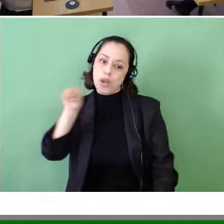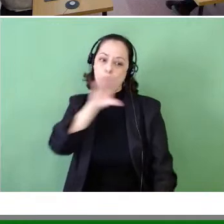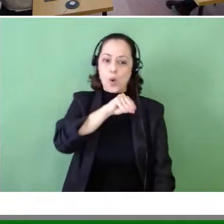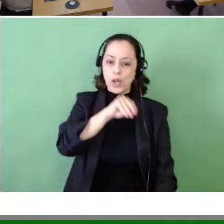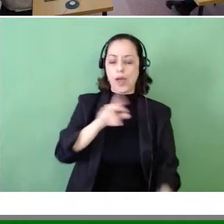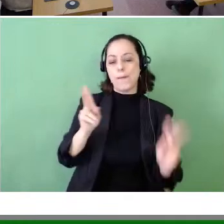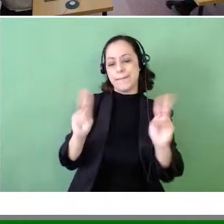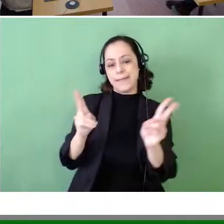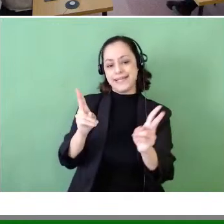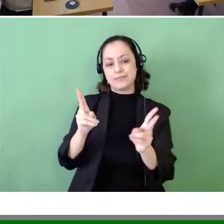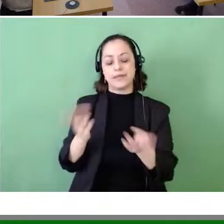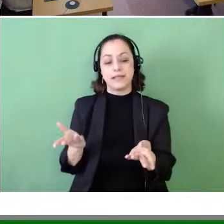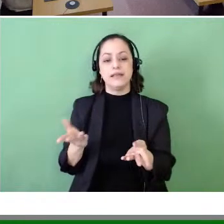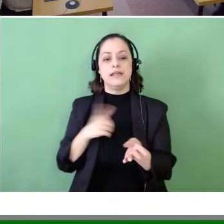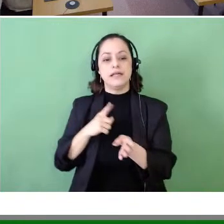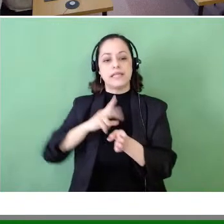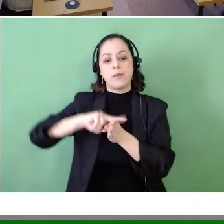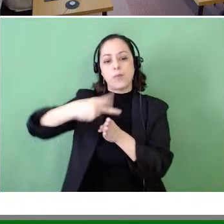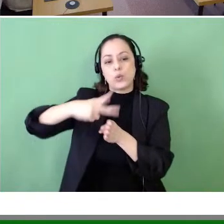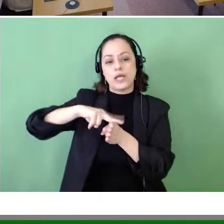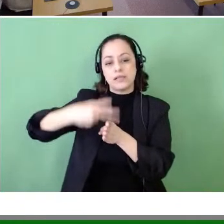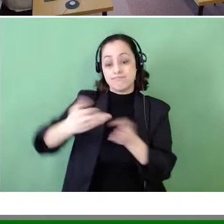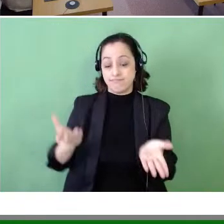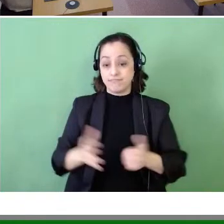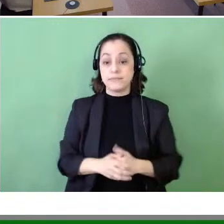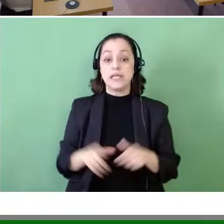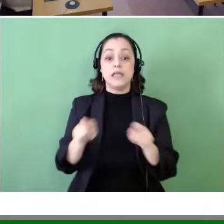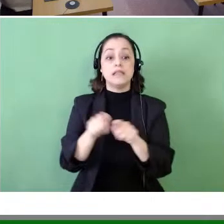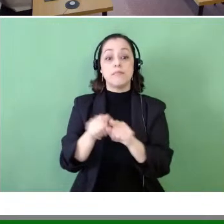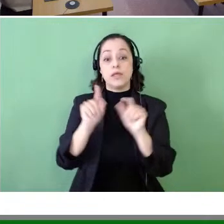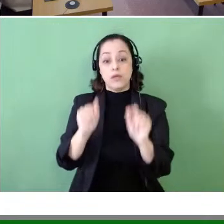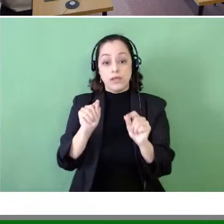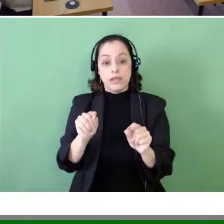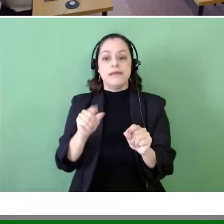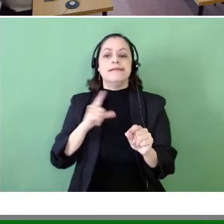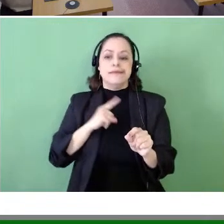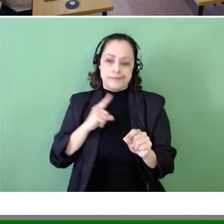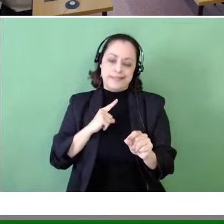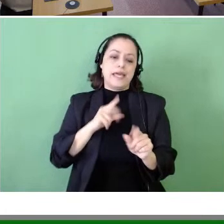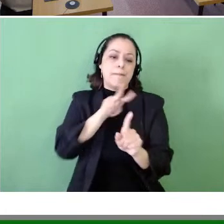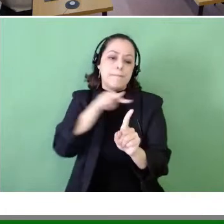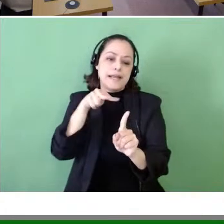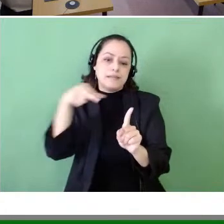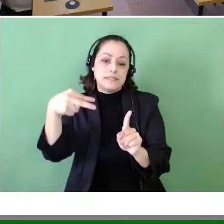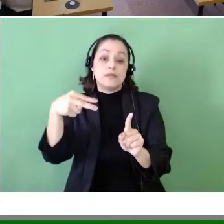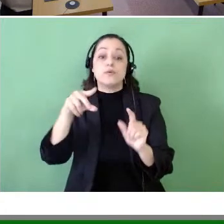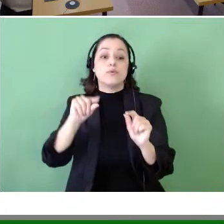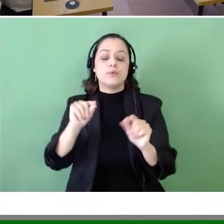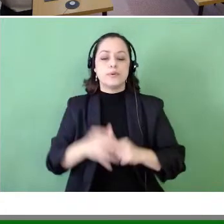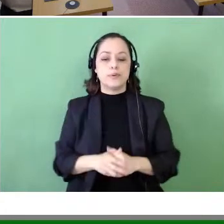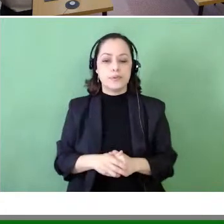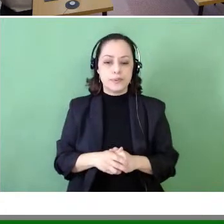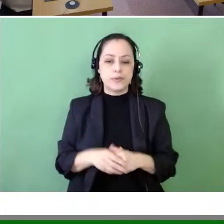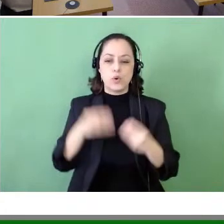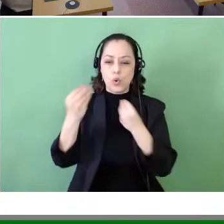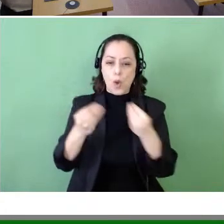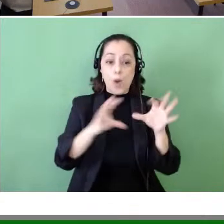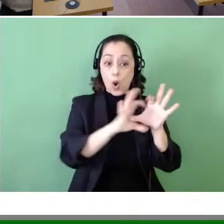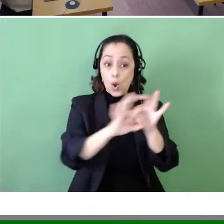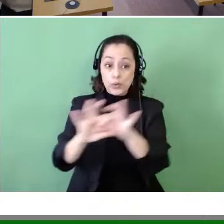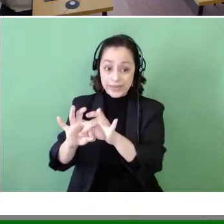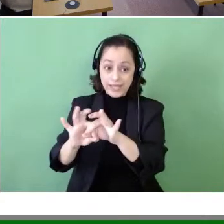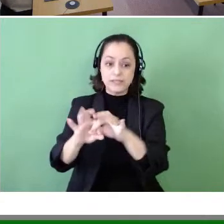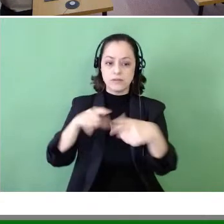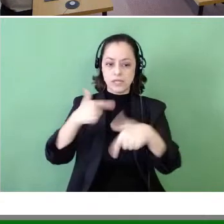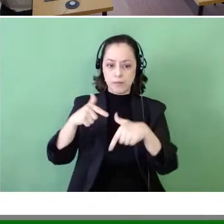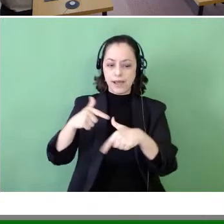relativamente de cuestiones de, de las modalidades, y también la ampliación de los contextos de actuación de la